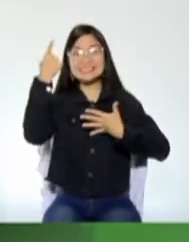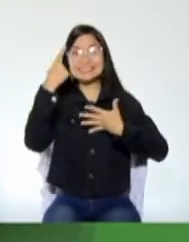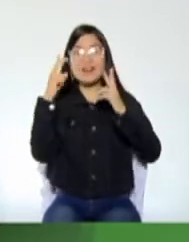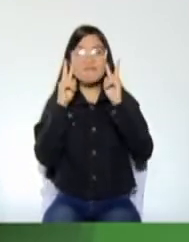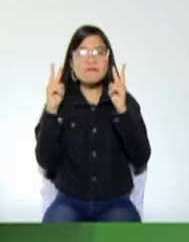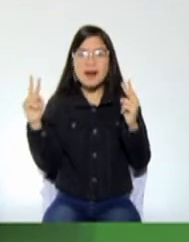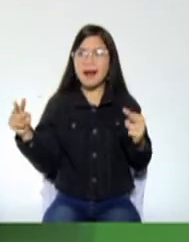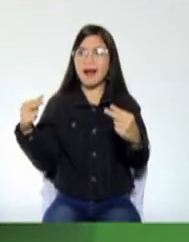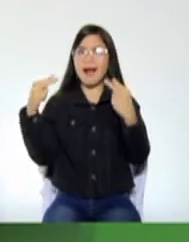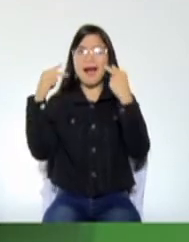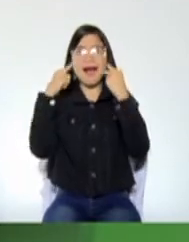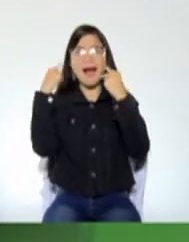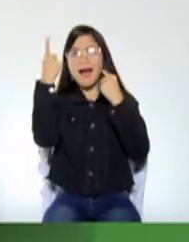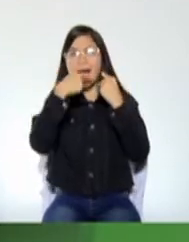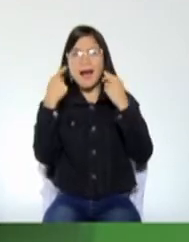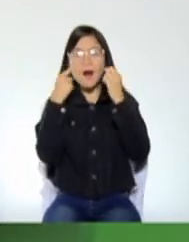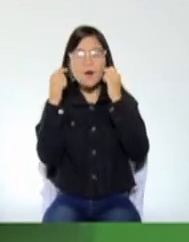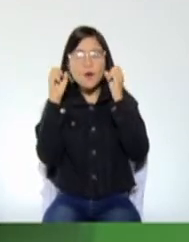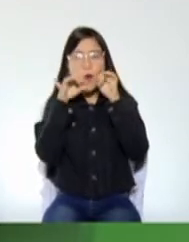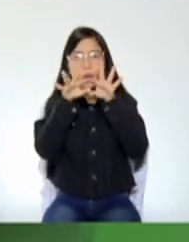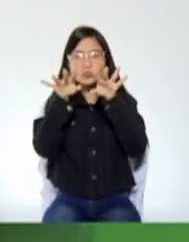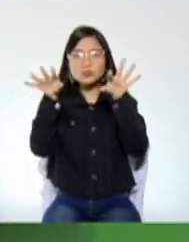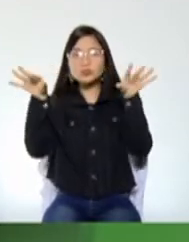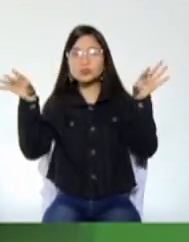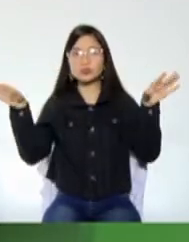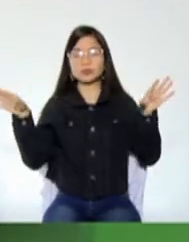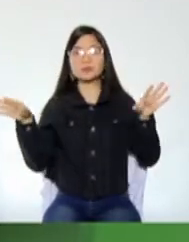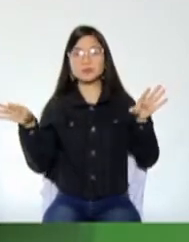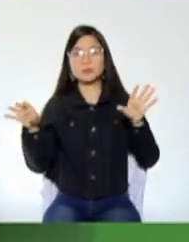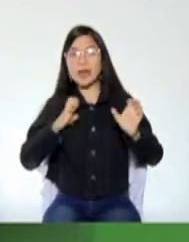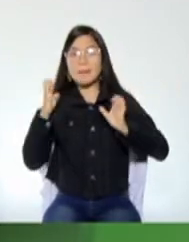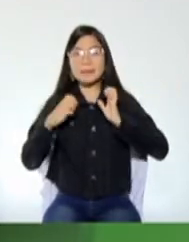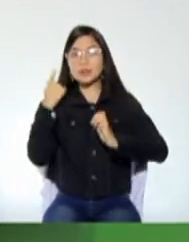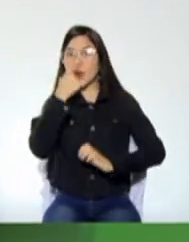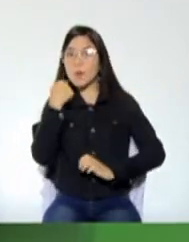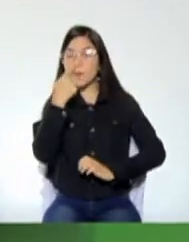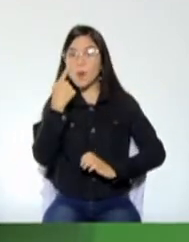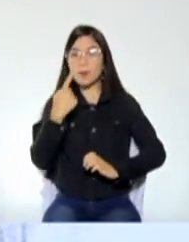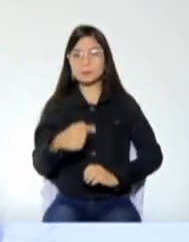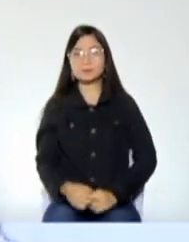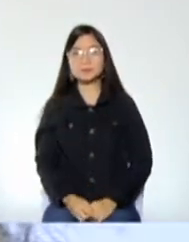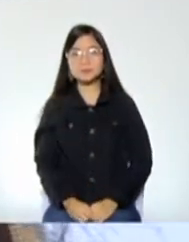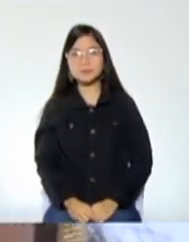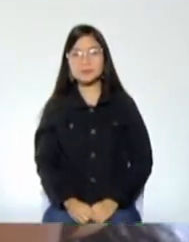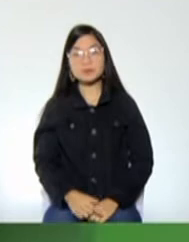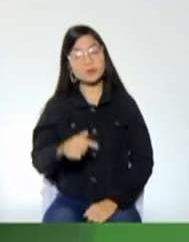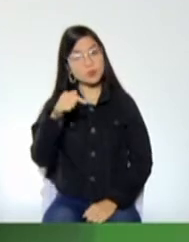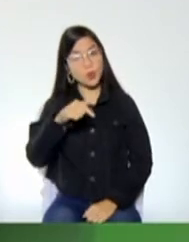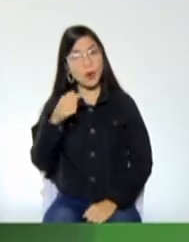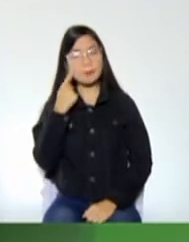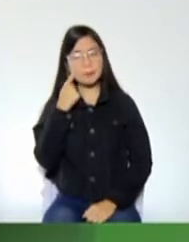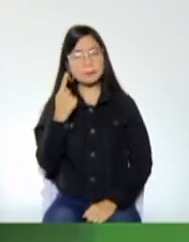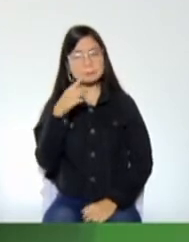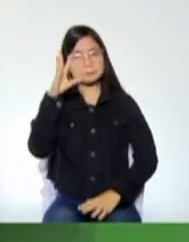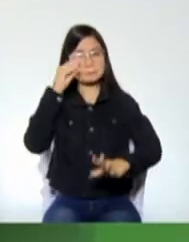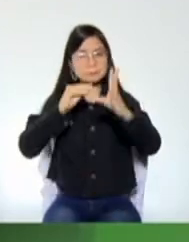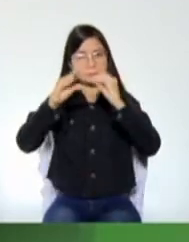en los ojos, en el brillo de los ojos, en las expresiones de su boca. Eso es lo que vamos a ir viendo. Ok, ¿qué